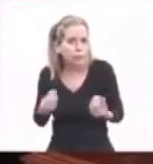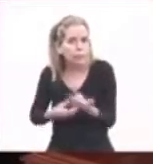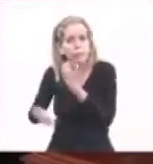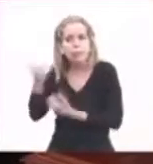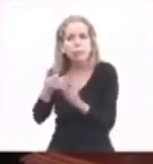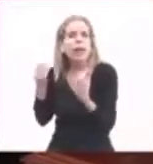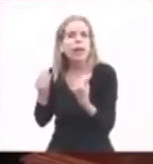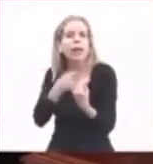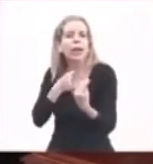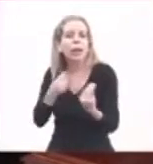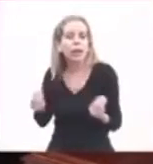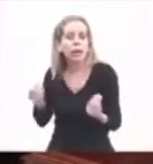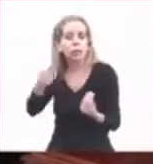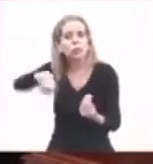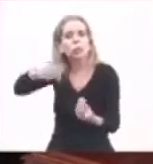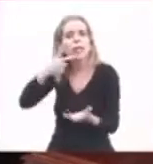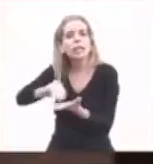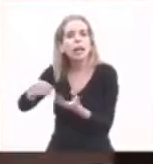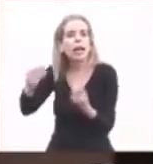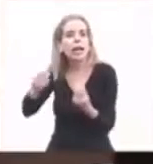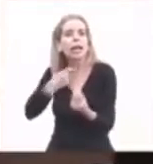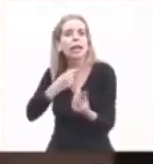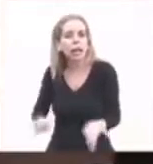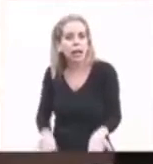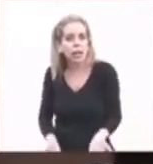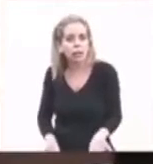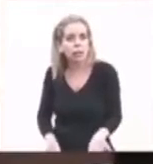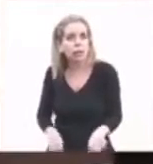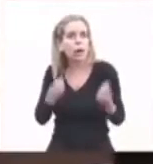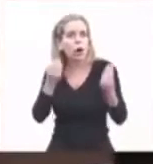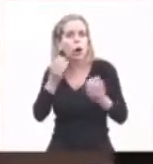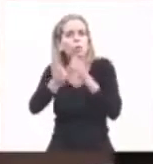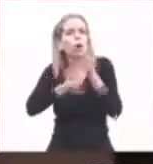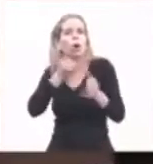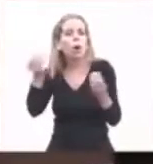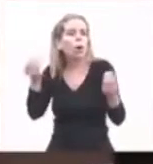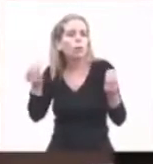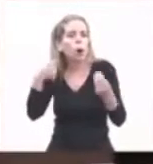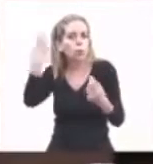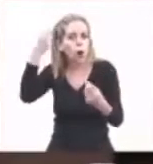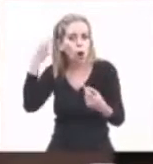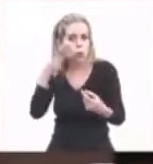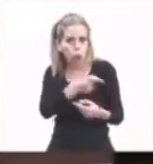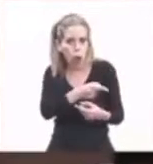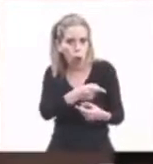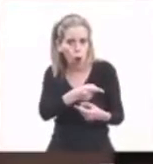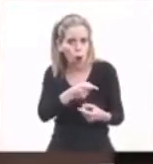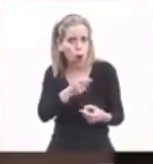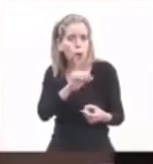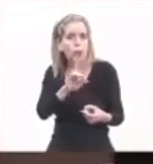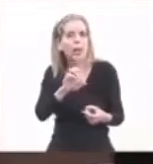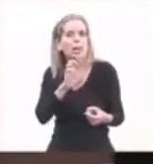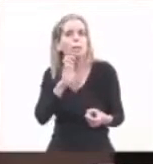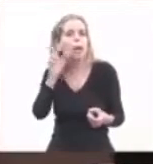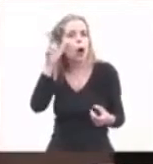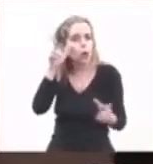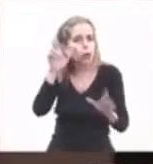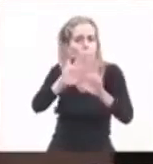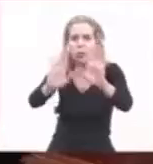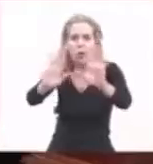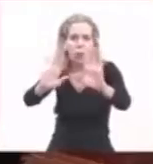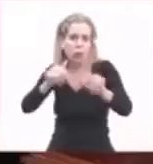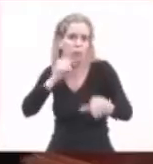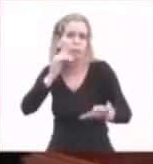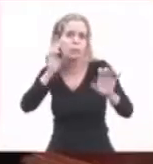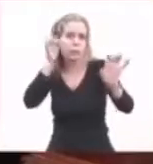Cuénteme qué quieren hacer, a ver. Contarle qué queremos hacer, sí, es claro. Contarle cómo es el DP8 no, y el 12. No, lo